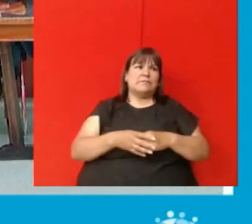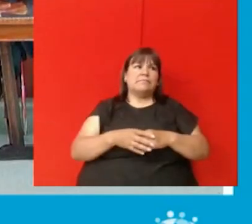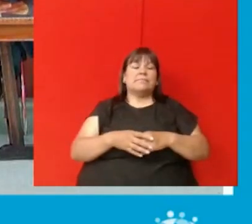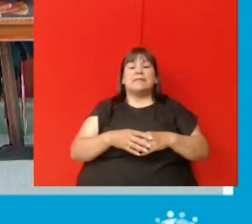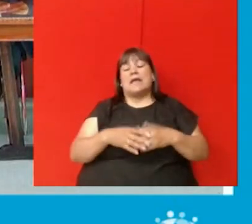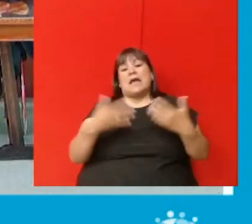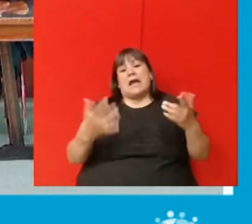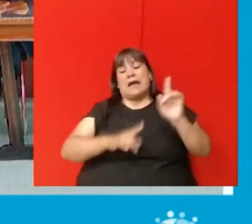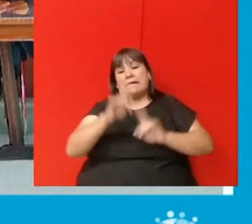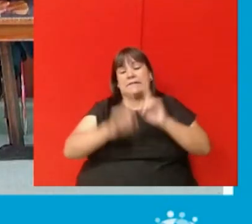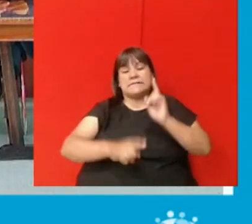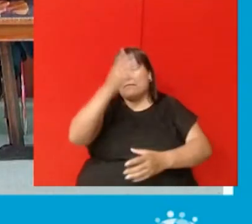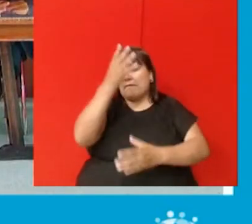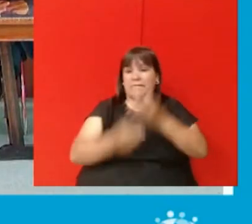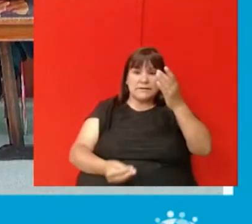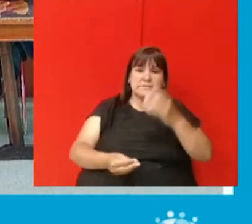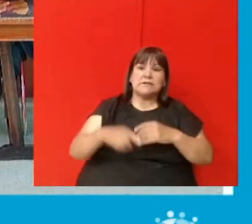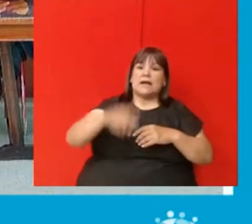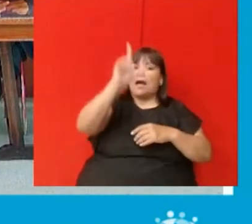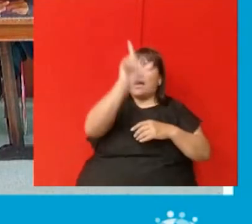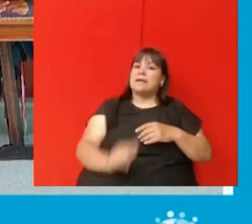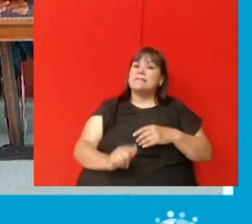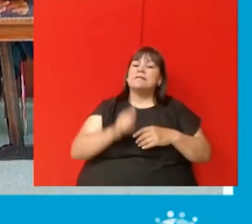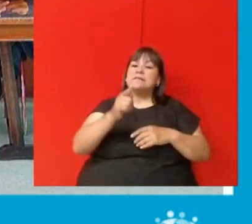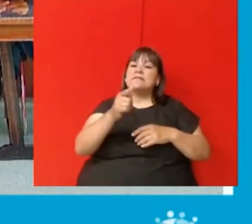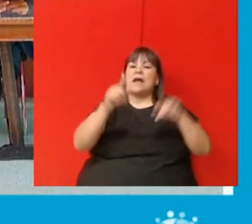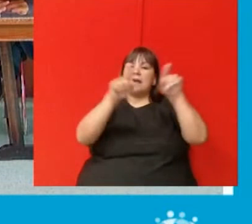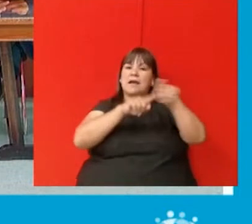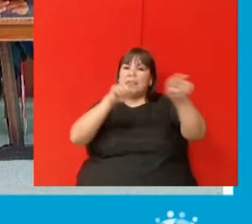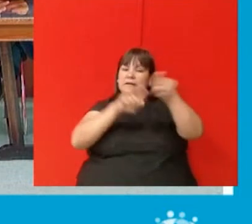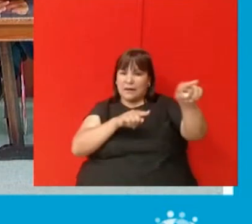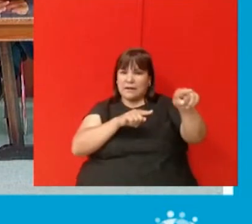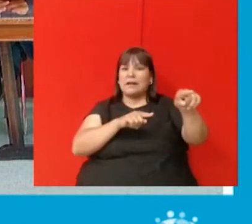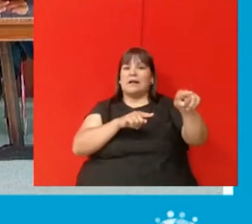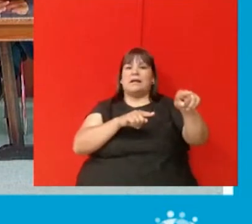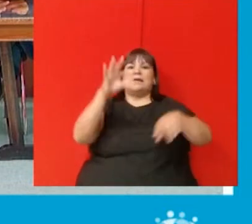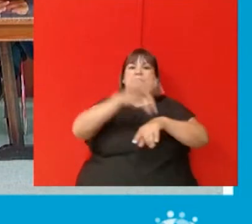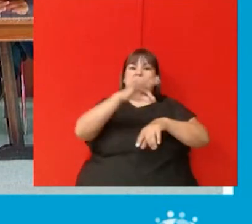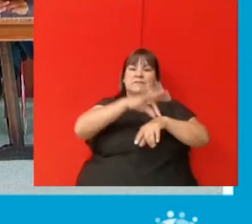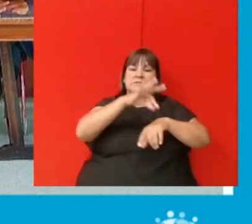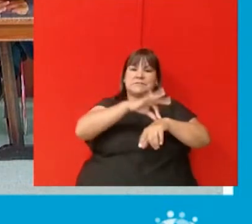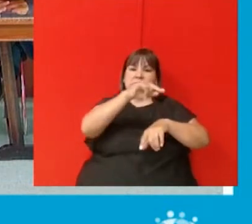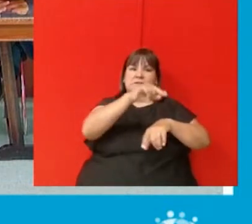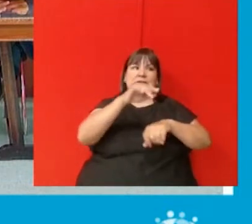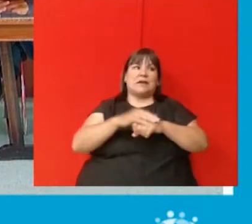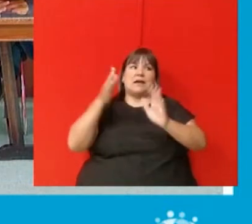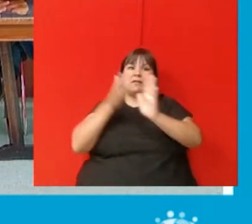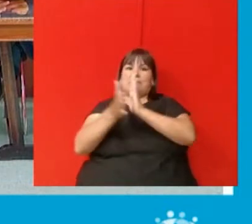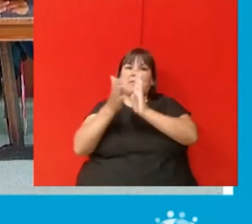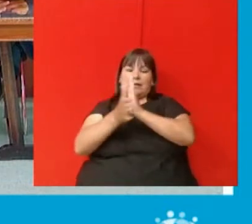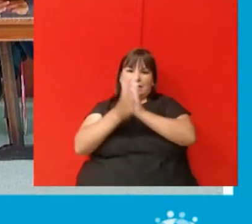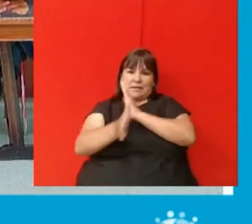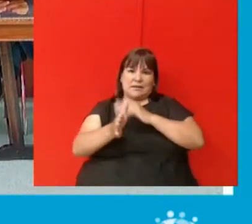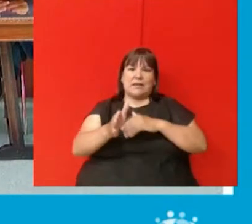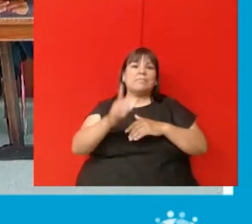inaceptable todavía para la República Argentina. En la carrera de medicina no existe la materia